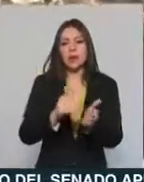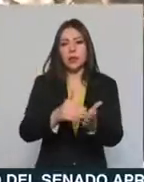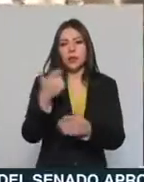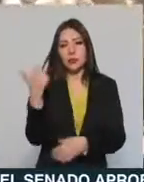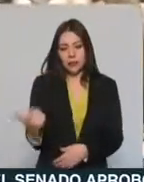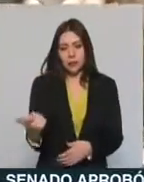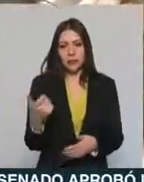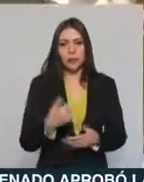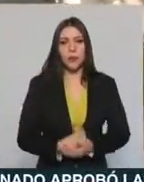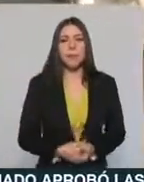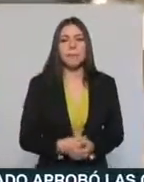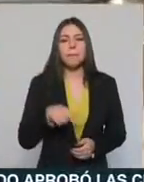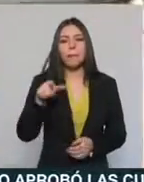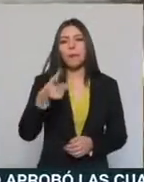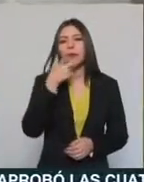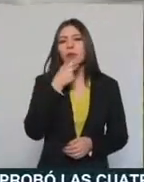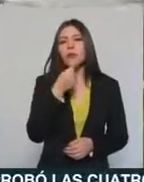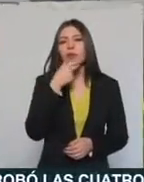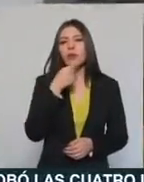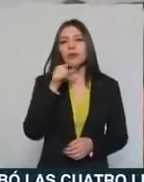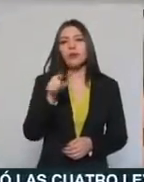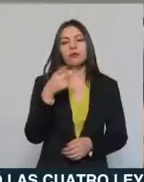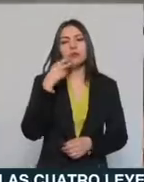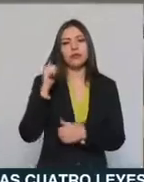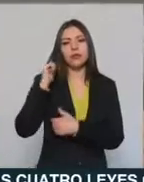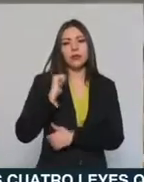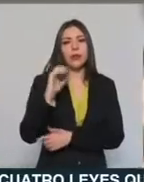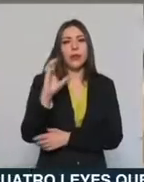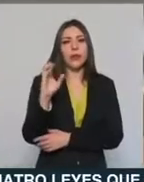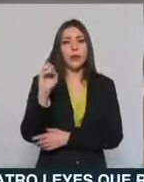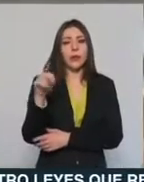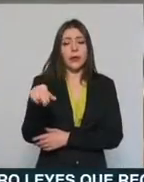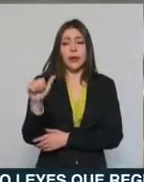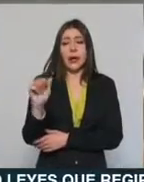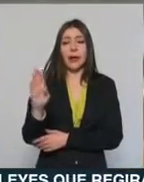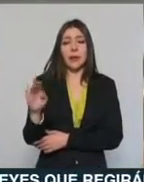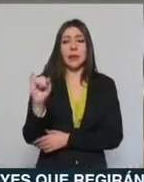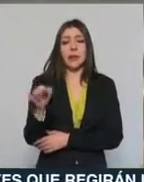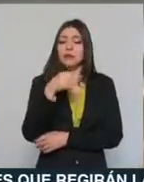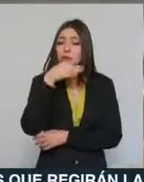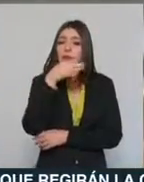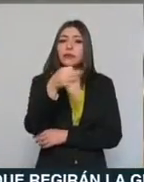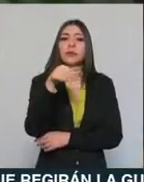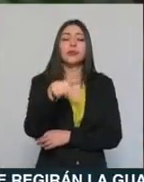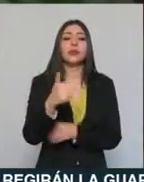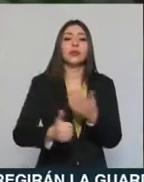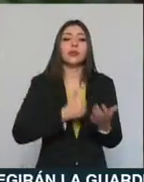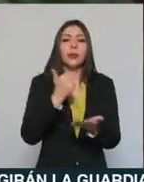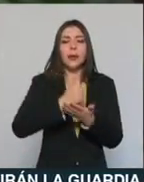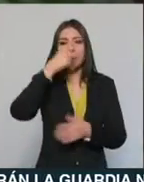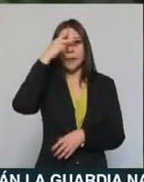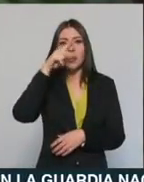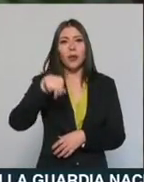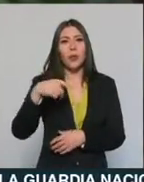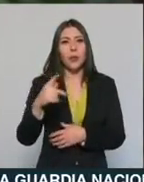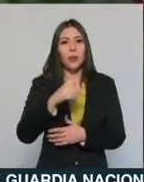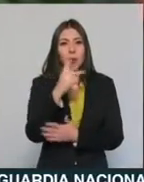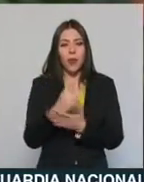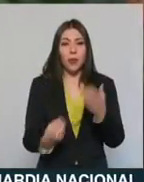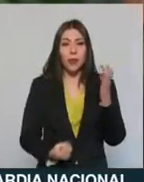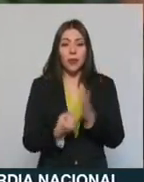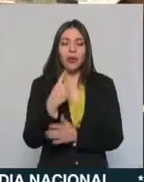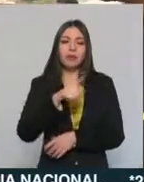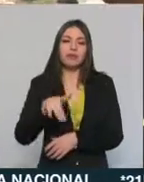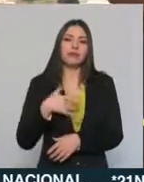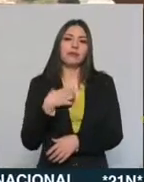Comisión Nacional para el Conocimiento y Uso de la Biodiversidad, celebró que la Ciudad de México lance este programa y se recuperen